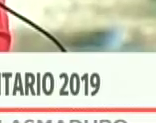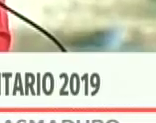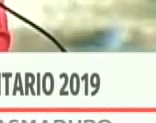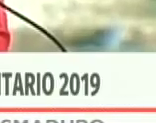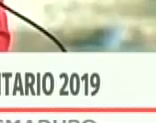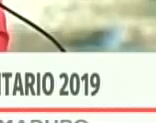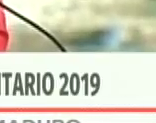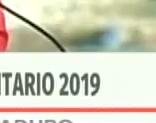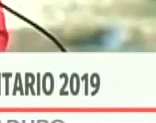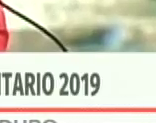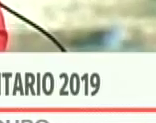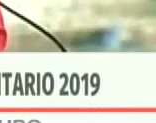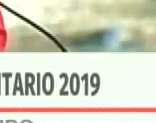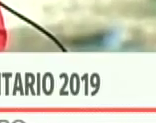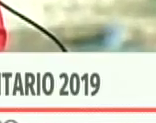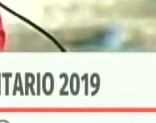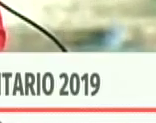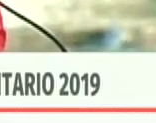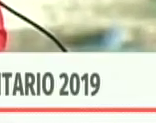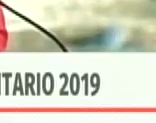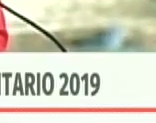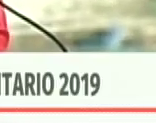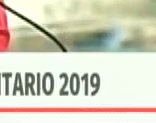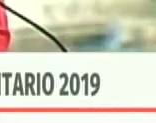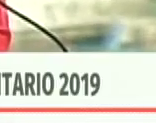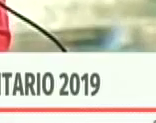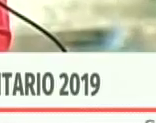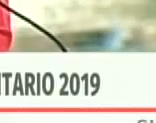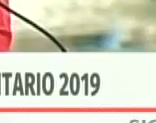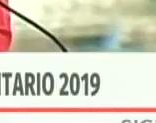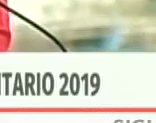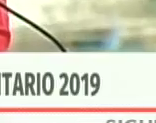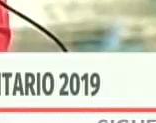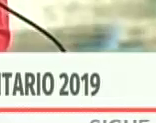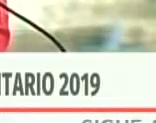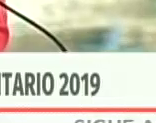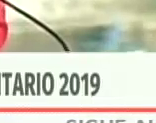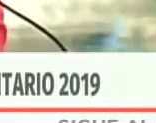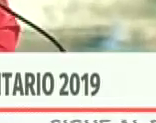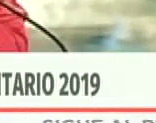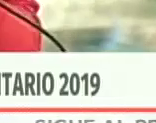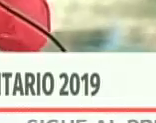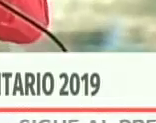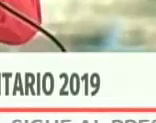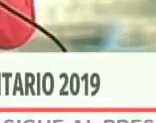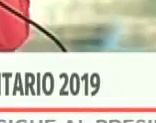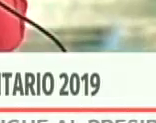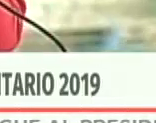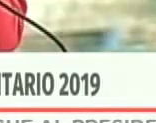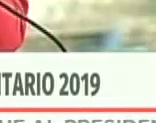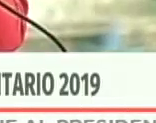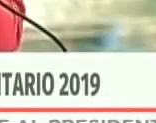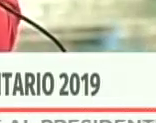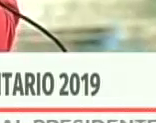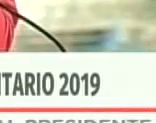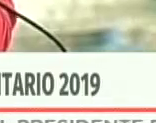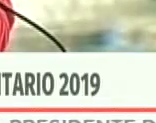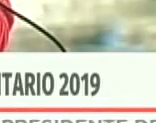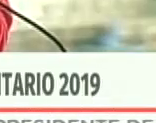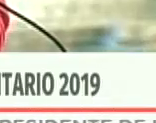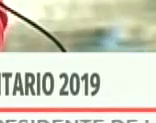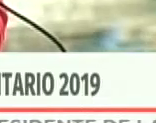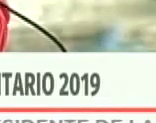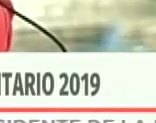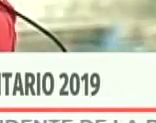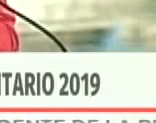y estamos en este momento en la fase nacional. Le pedimos los recursos, presidente, en junio, en un acto que hicimos en el gimnasio de